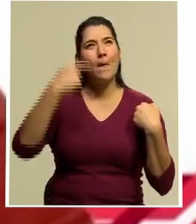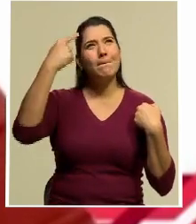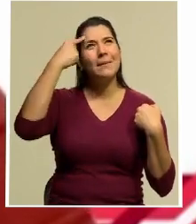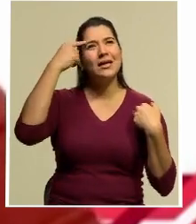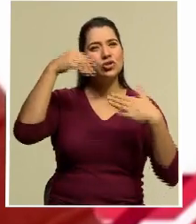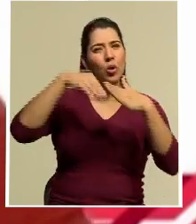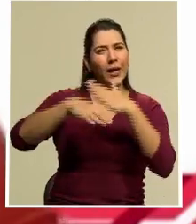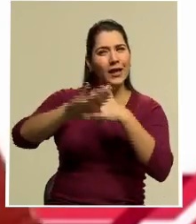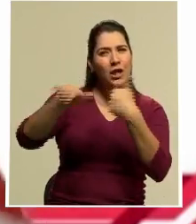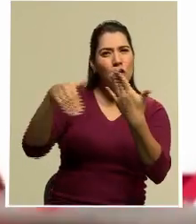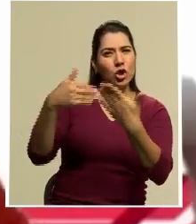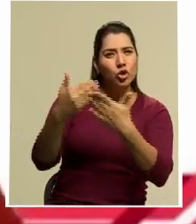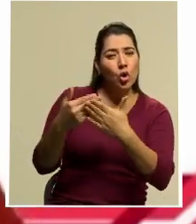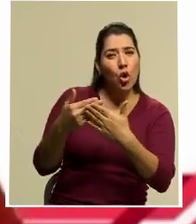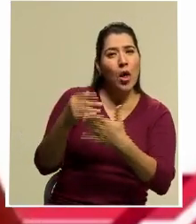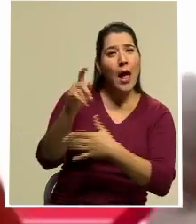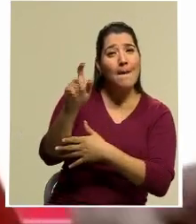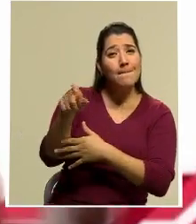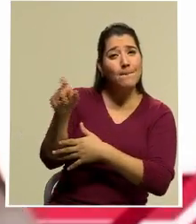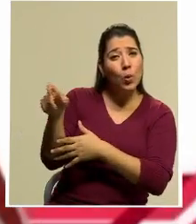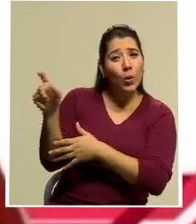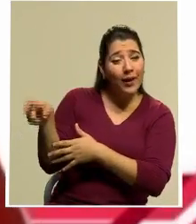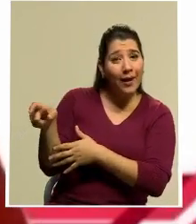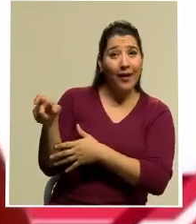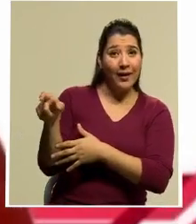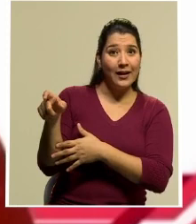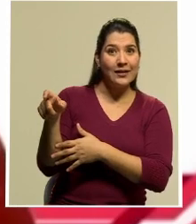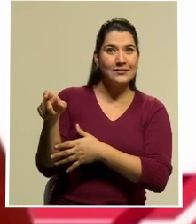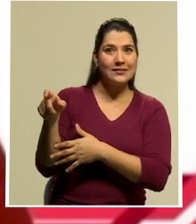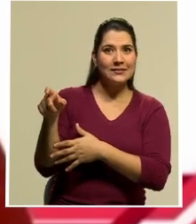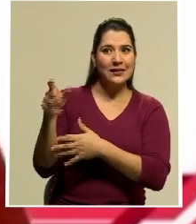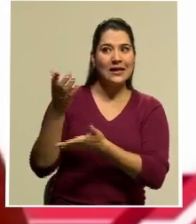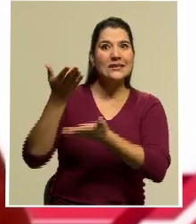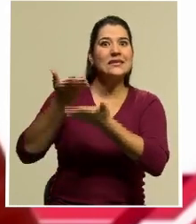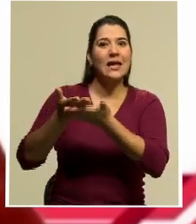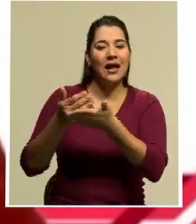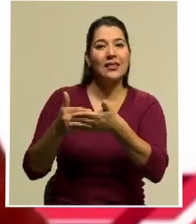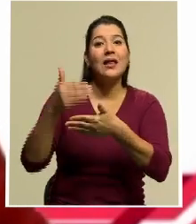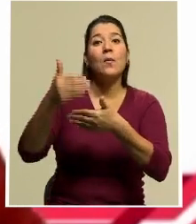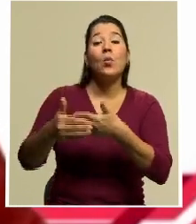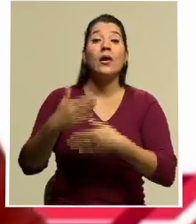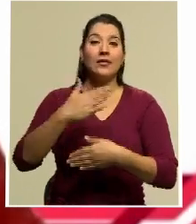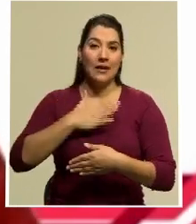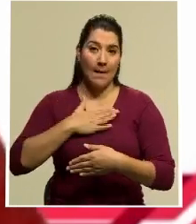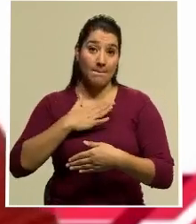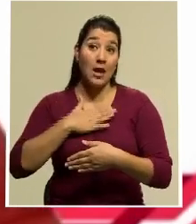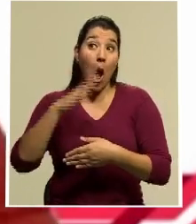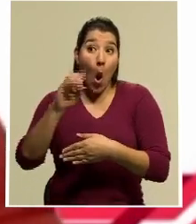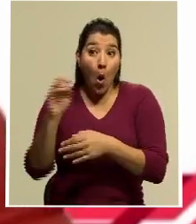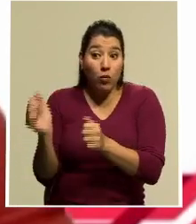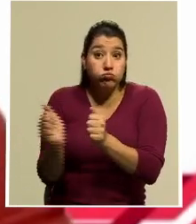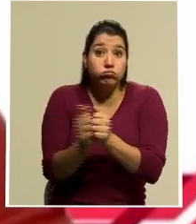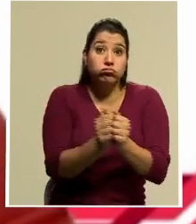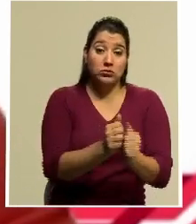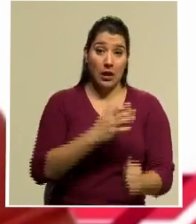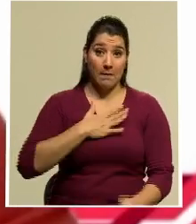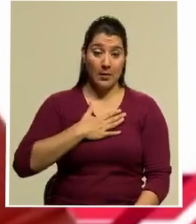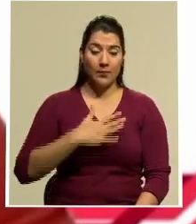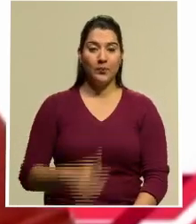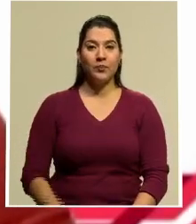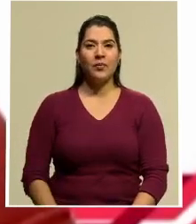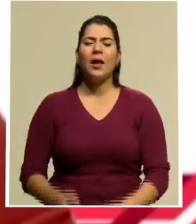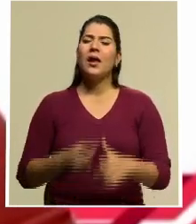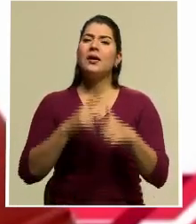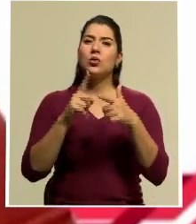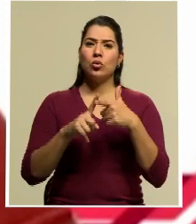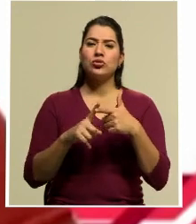vienen detrás de las que vamos abriendo esos espacios también o que caminan al lado nuestro. Así es